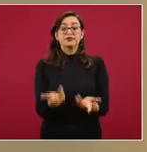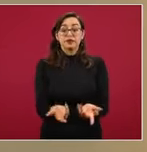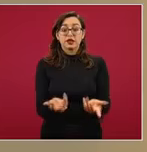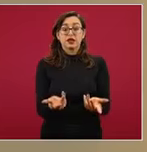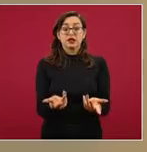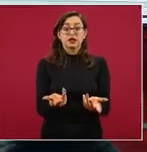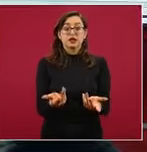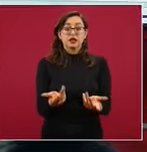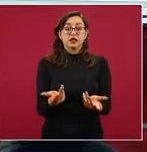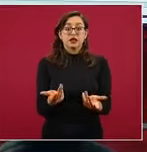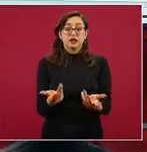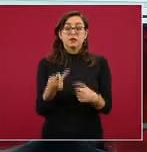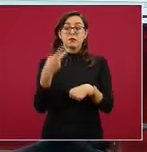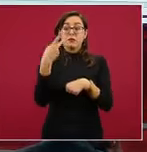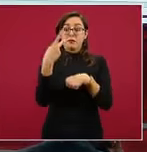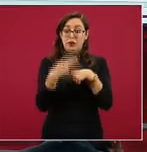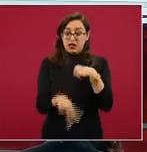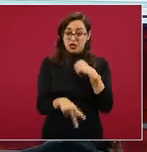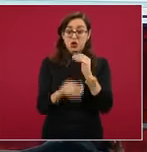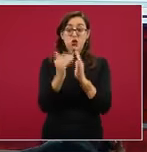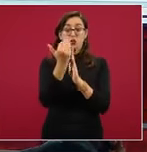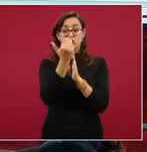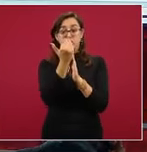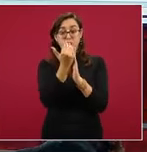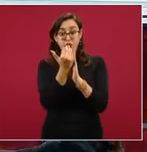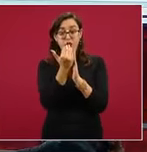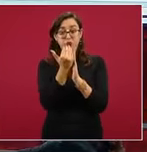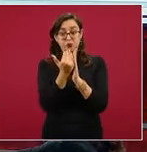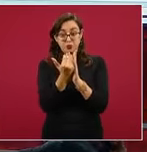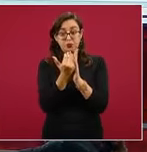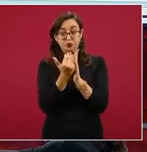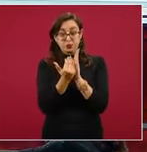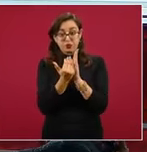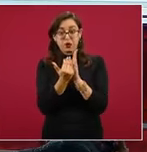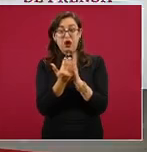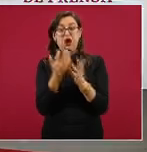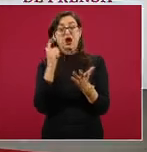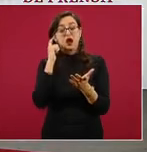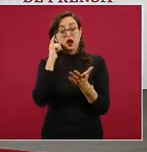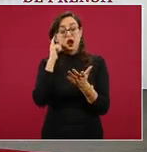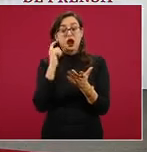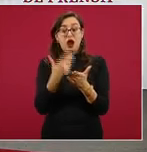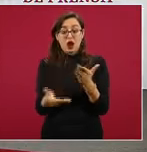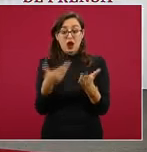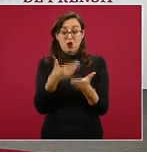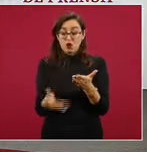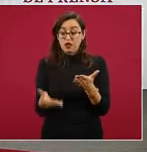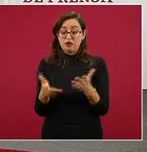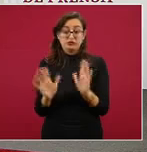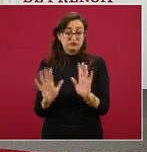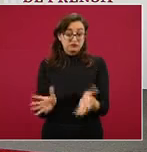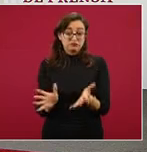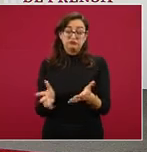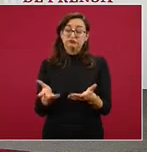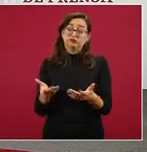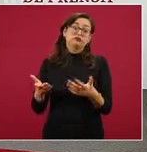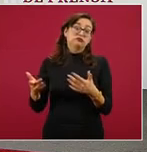disminuyendo el riesgo en el estado de Jalisco en esta ocasión, después de muchas